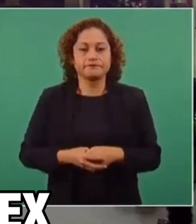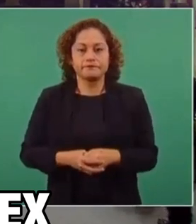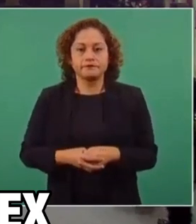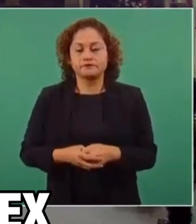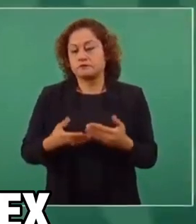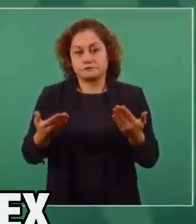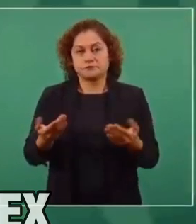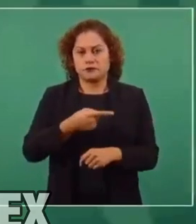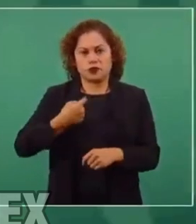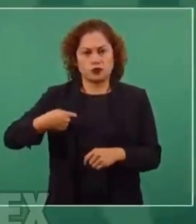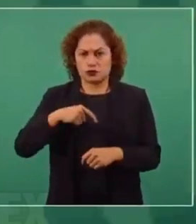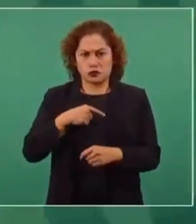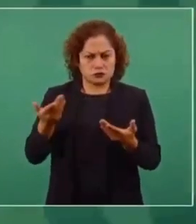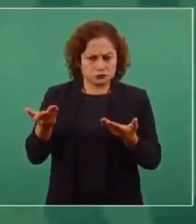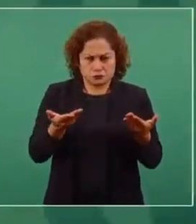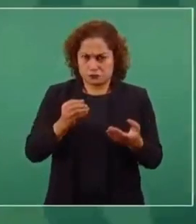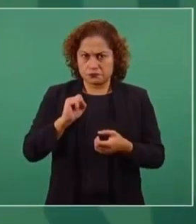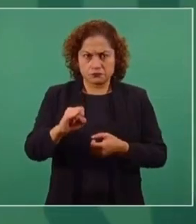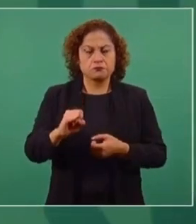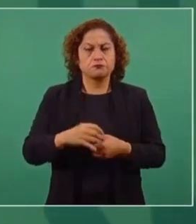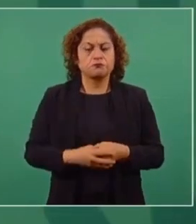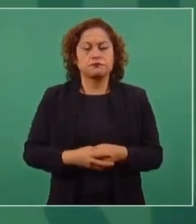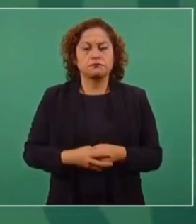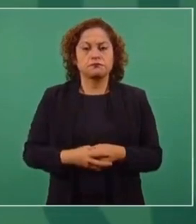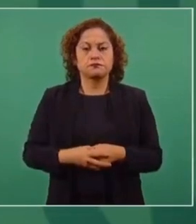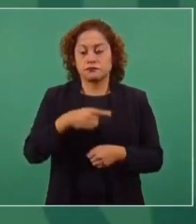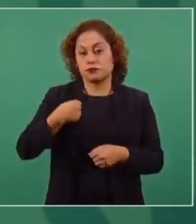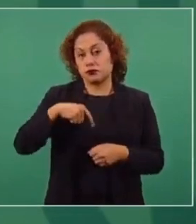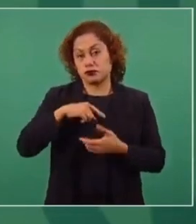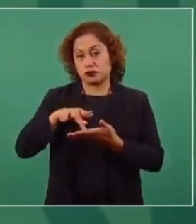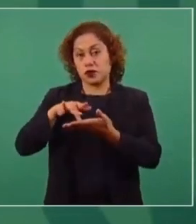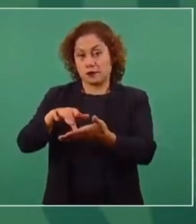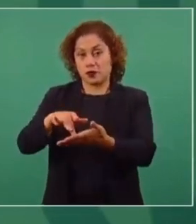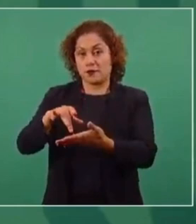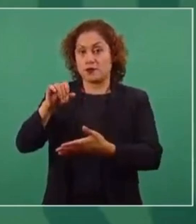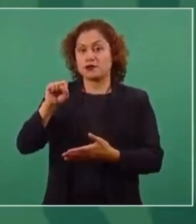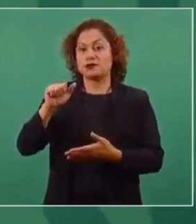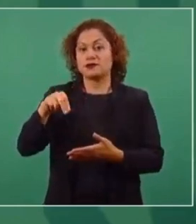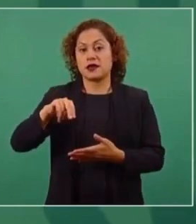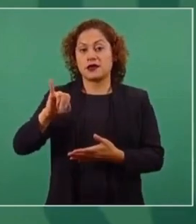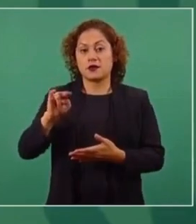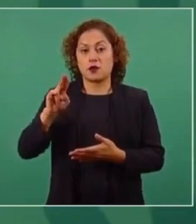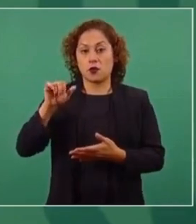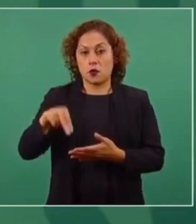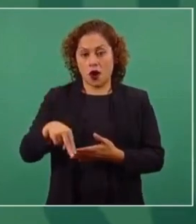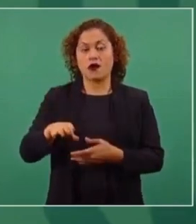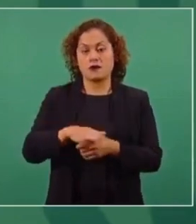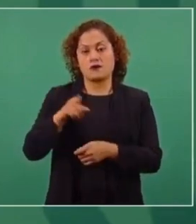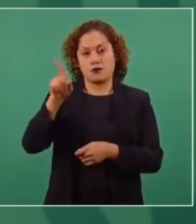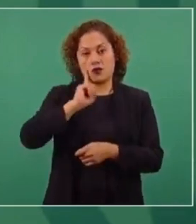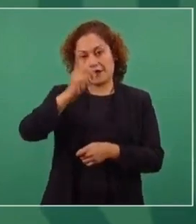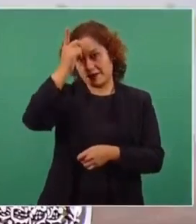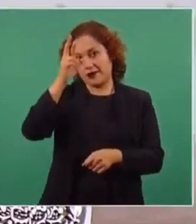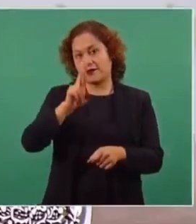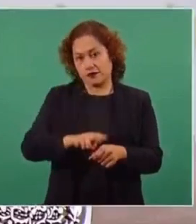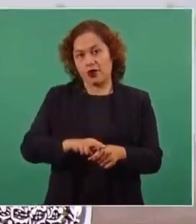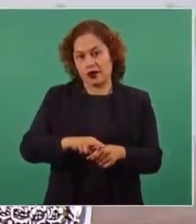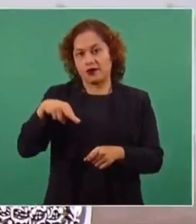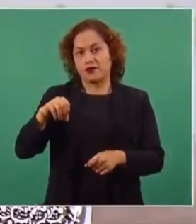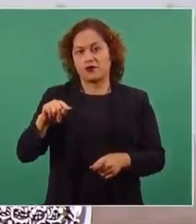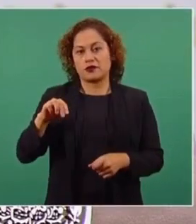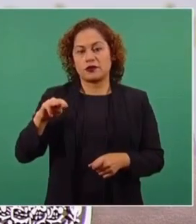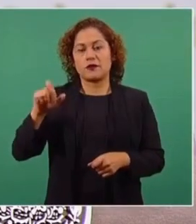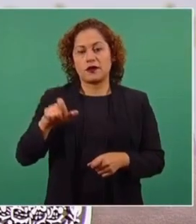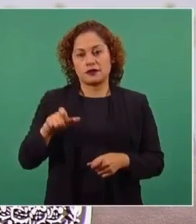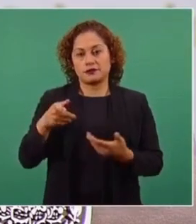Y estamos en la mejor disposición. Desde luego, nosotros apoyamos a San Juana, porque es la directora de Notimex.